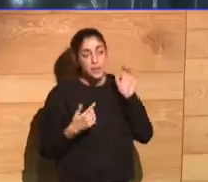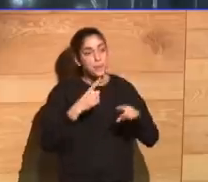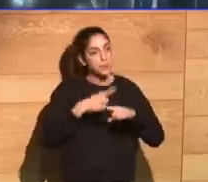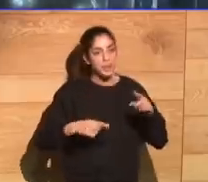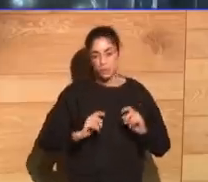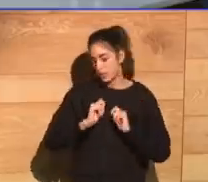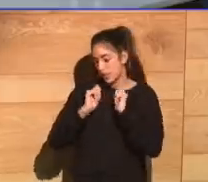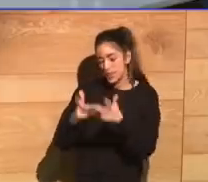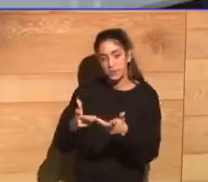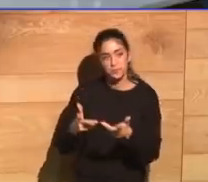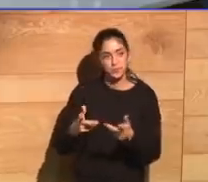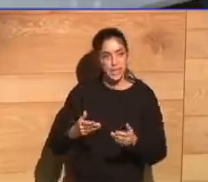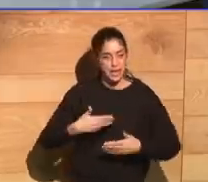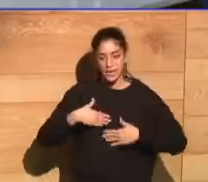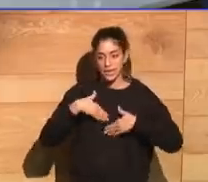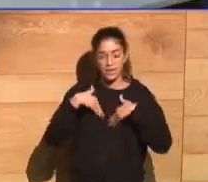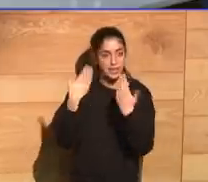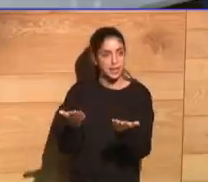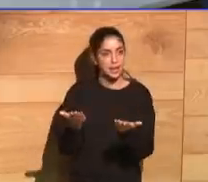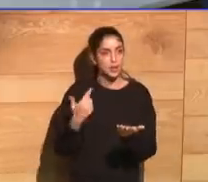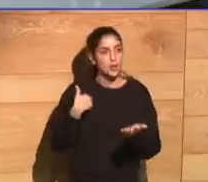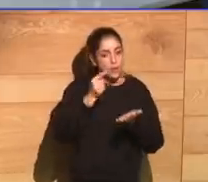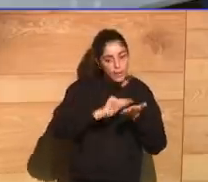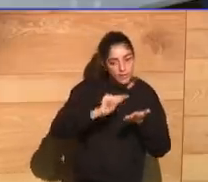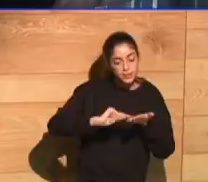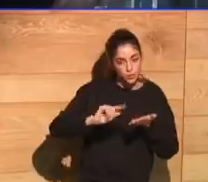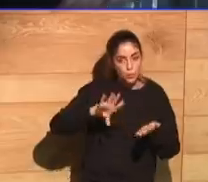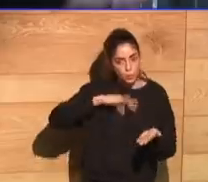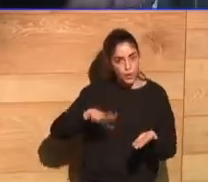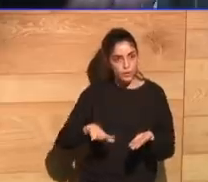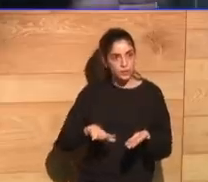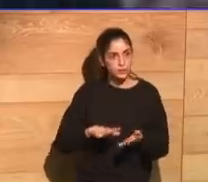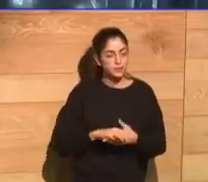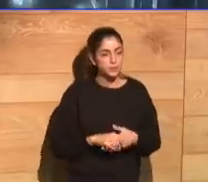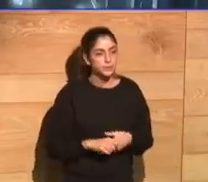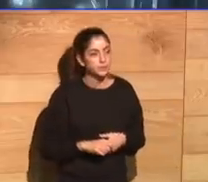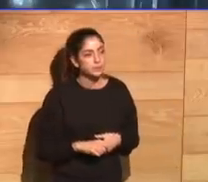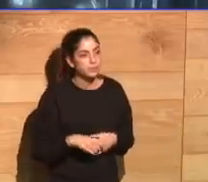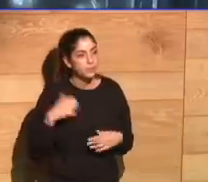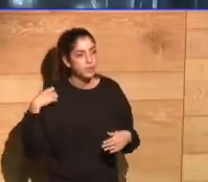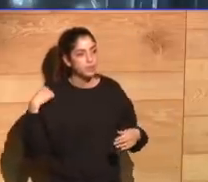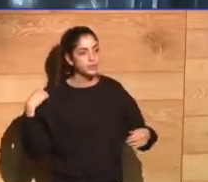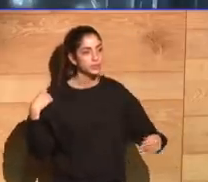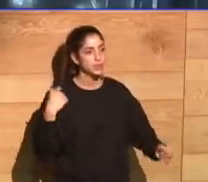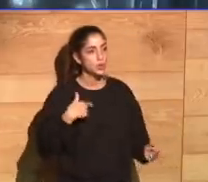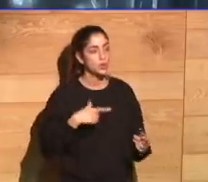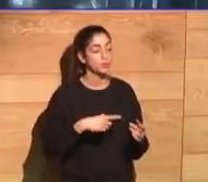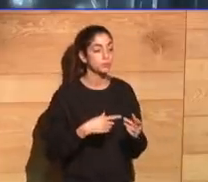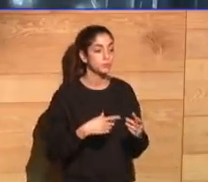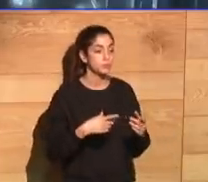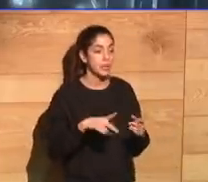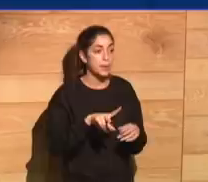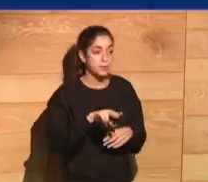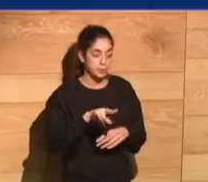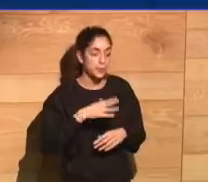media hora te la regalamos. ¿Puedo tenerlo por escrito, por favor? Escúchame, y yo contaré mi relación, que no fue